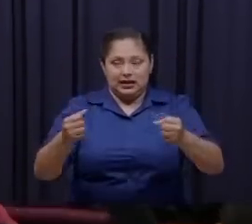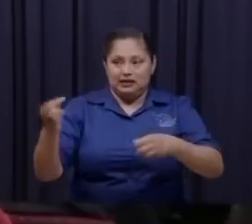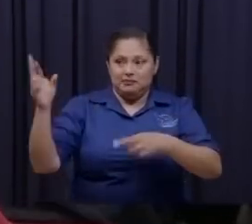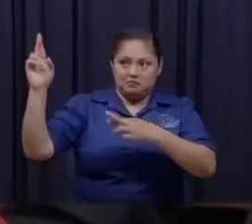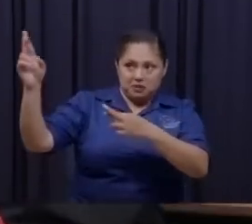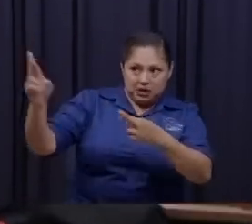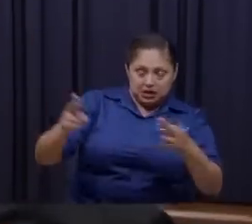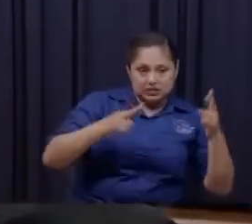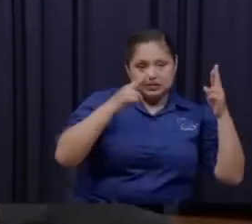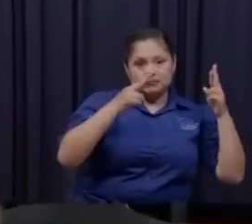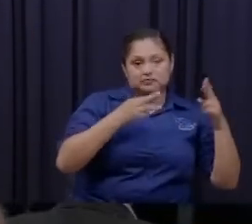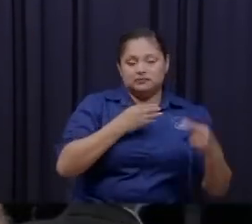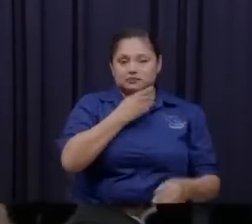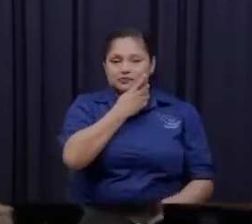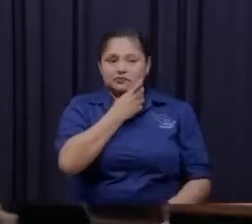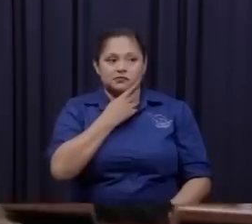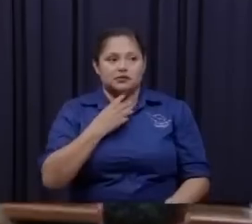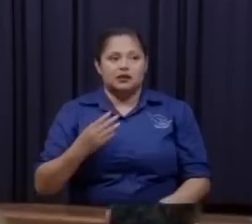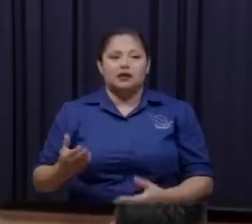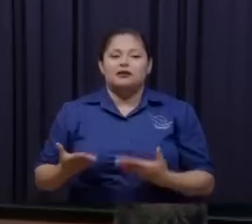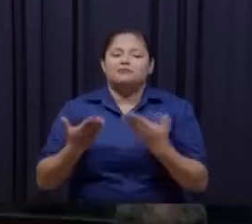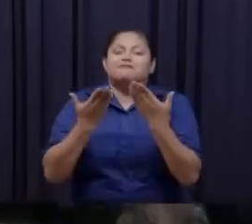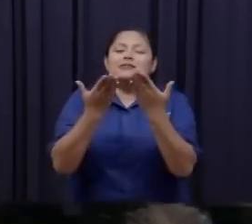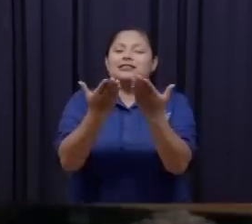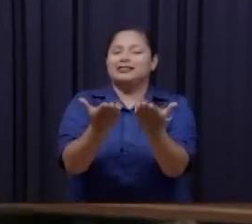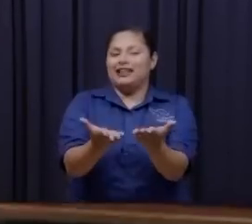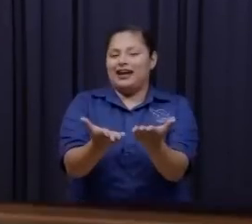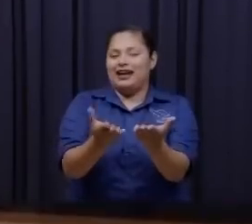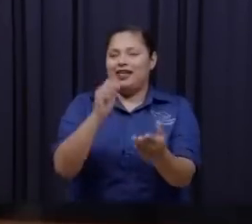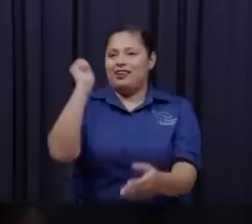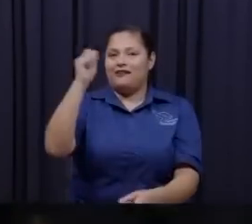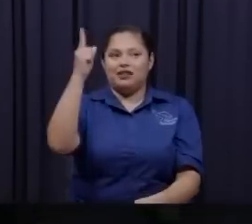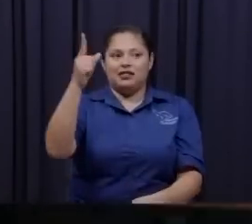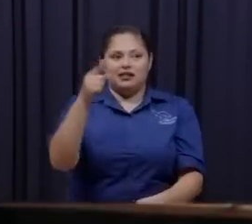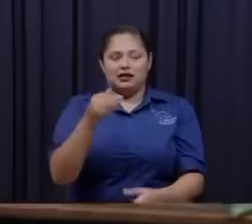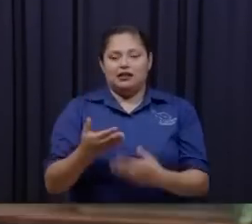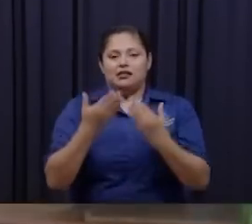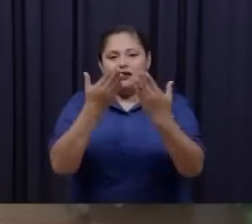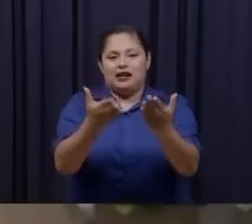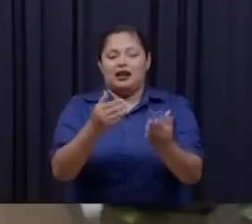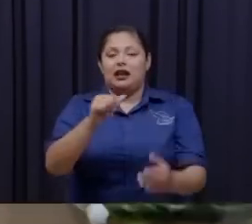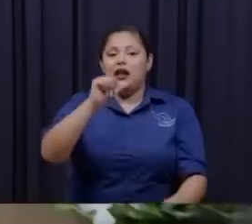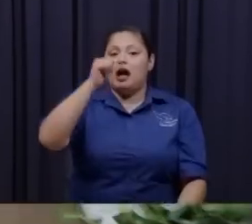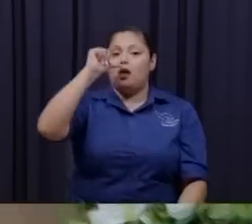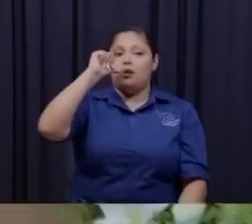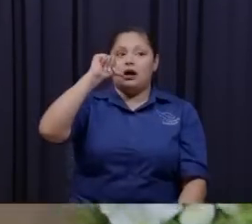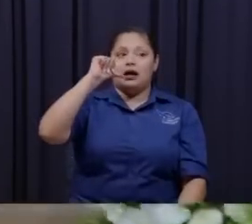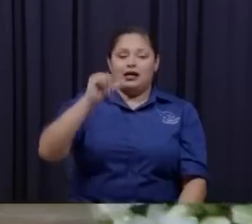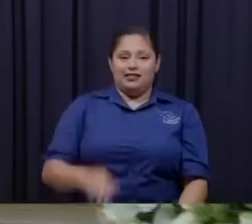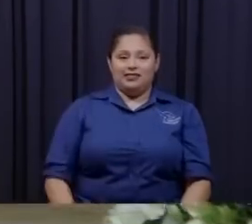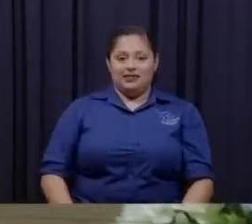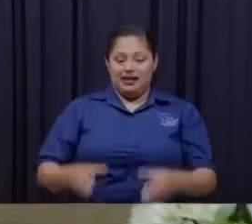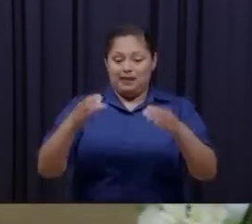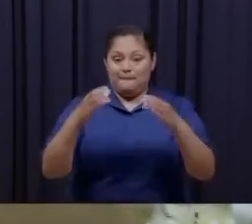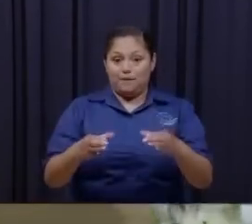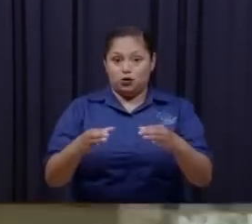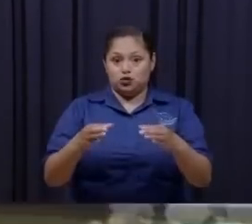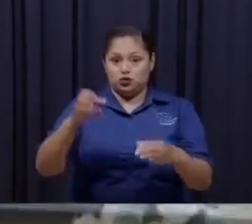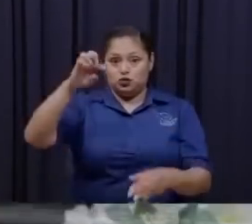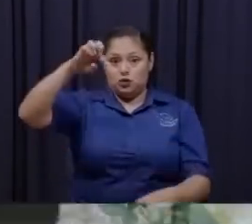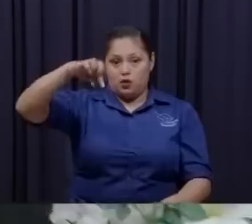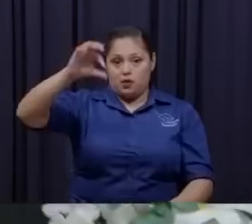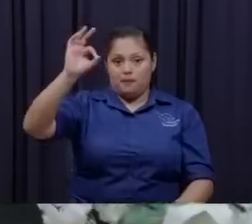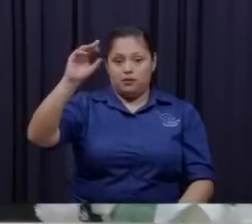regresaron. Aquí está lo que querías. ¿Y esto qué es? El agua que está en el pozo, en la entrada de Belén. ¿Cómo